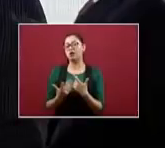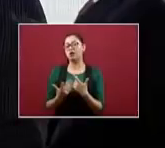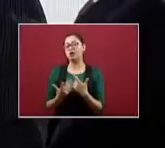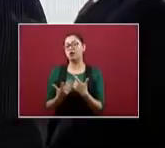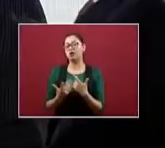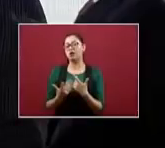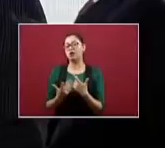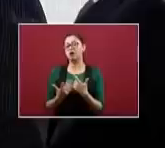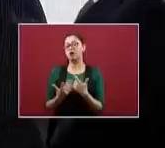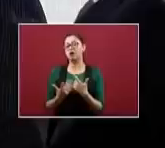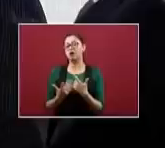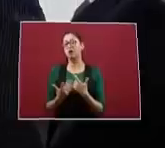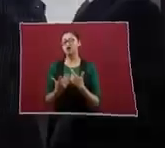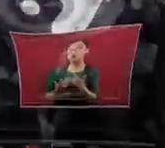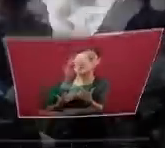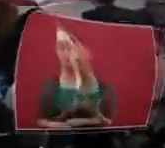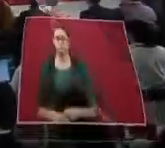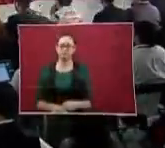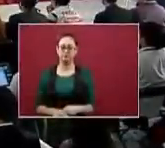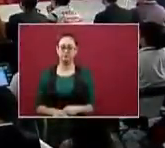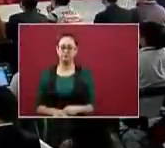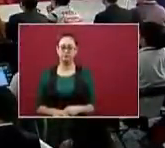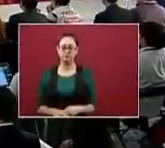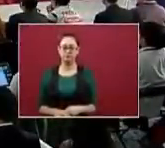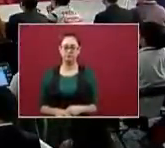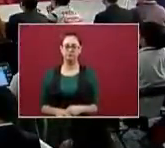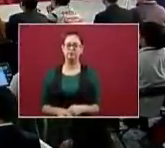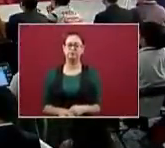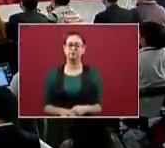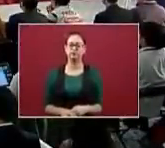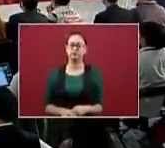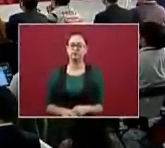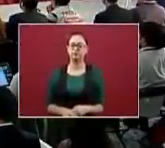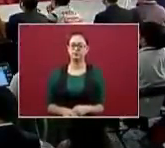lo expone, amigos. Vamos a ver el siguiente video.